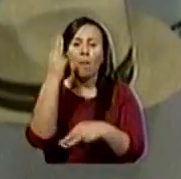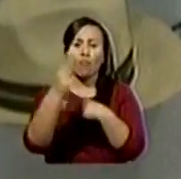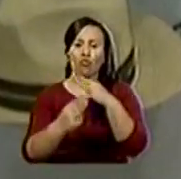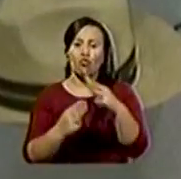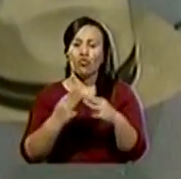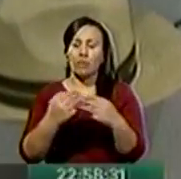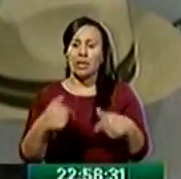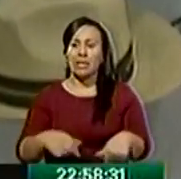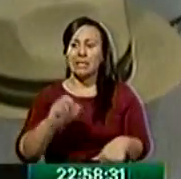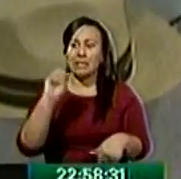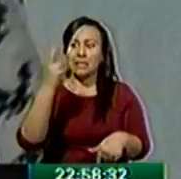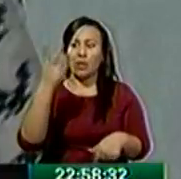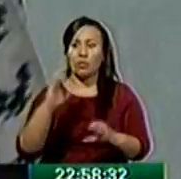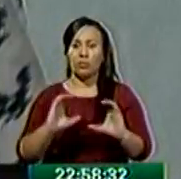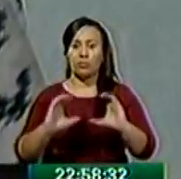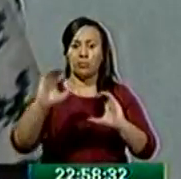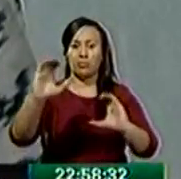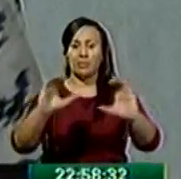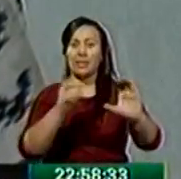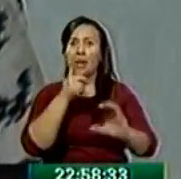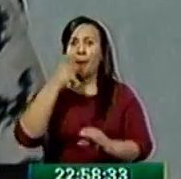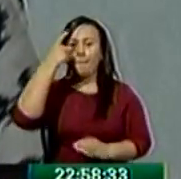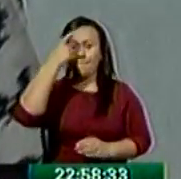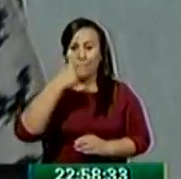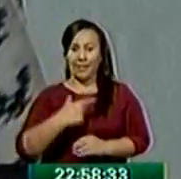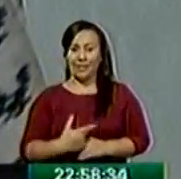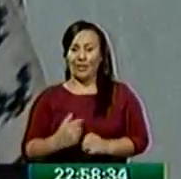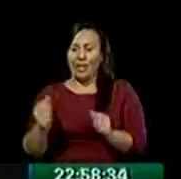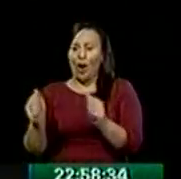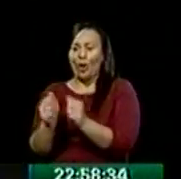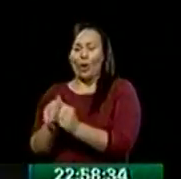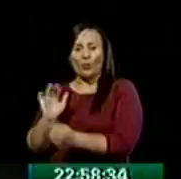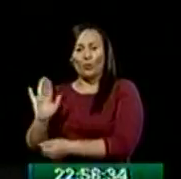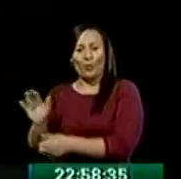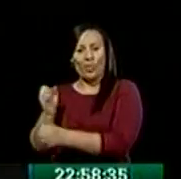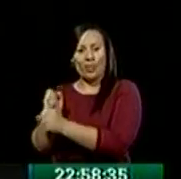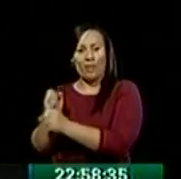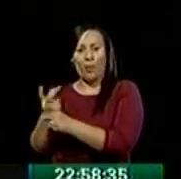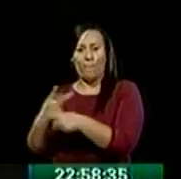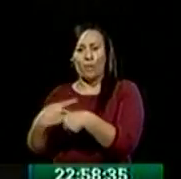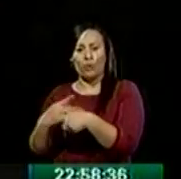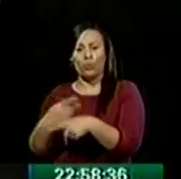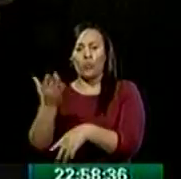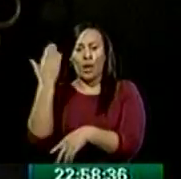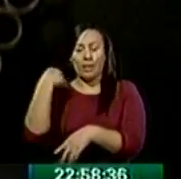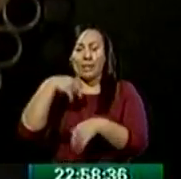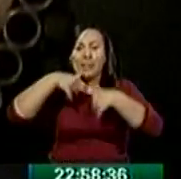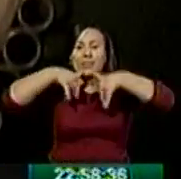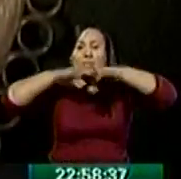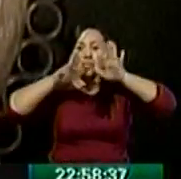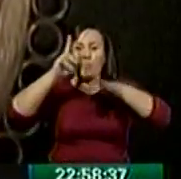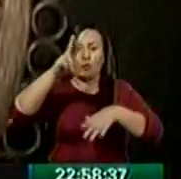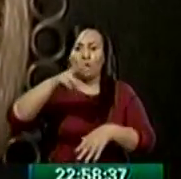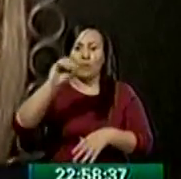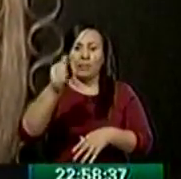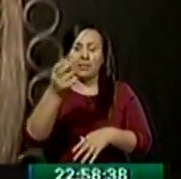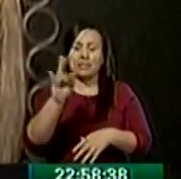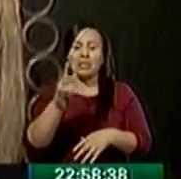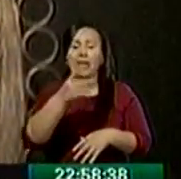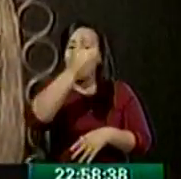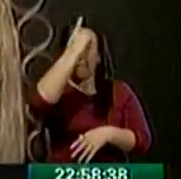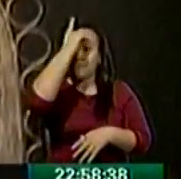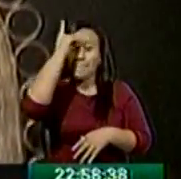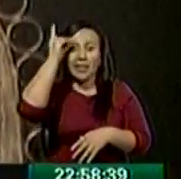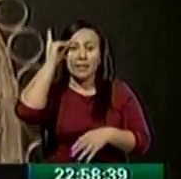es la segunda muestra de Artesano Artista. La primera exposición se la realizó en diciembre de 2017 en Madrid, durante la